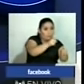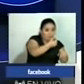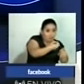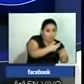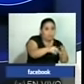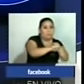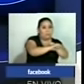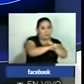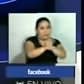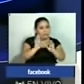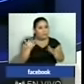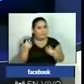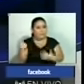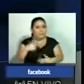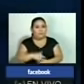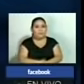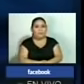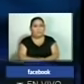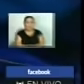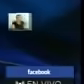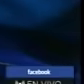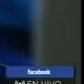por Canal 12. Ya volvemos.